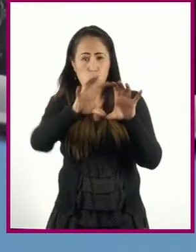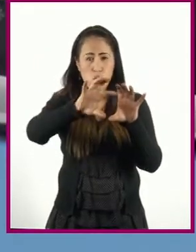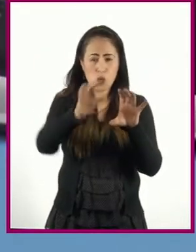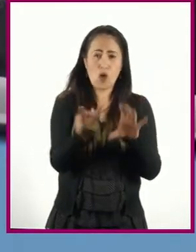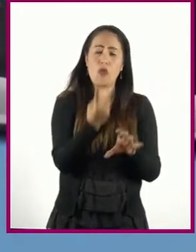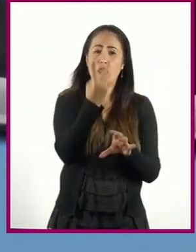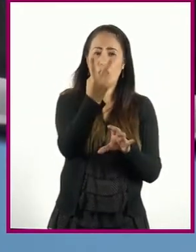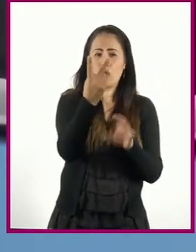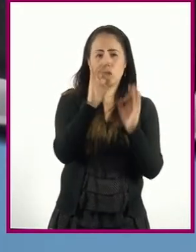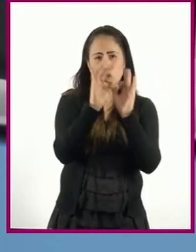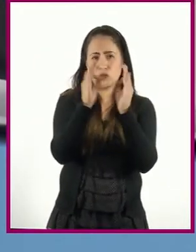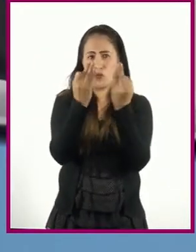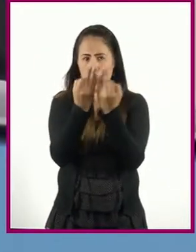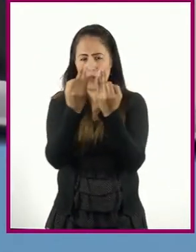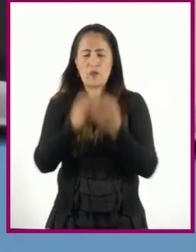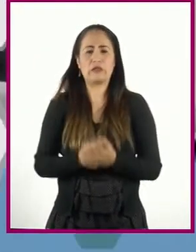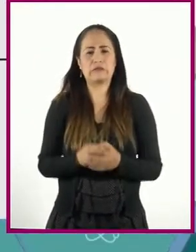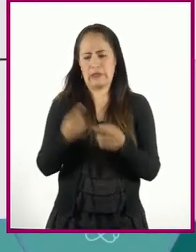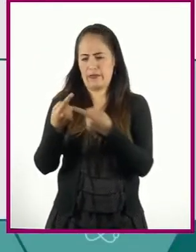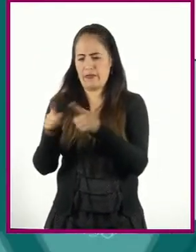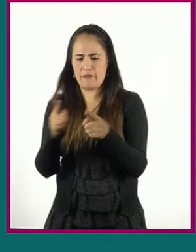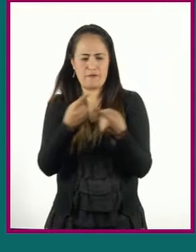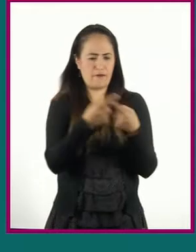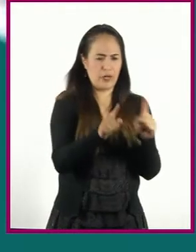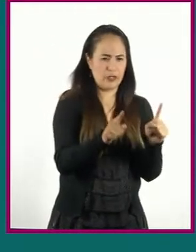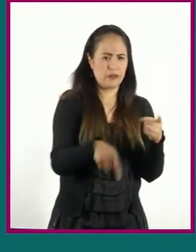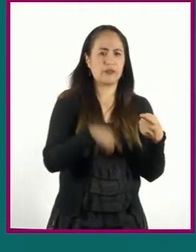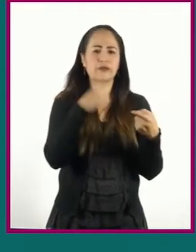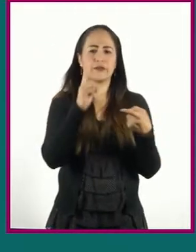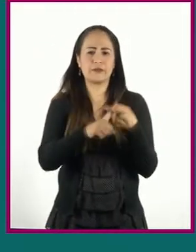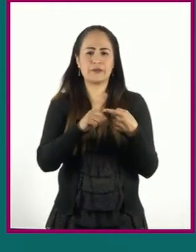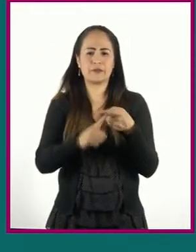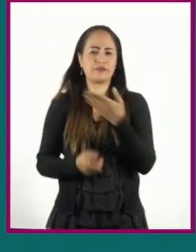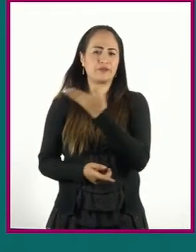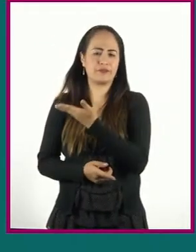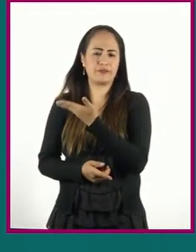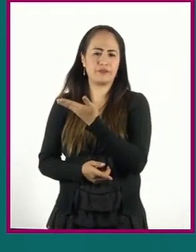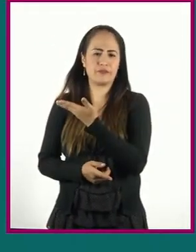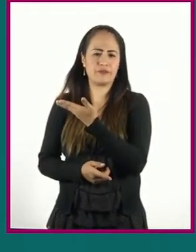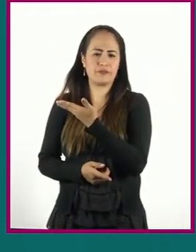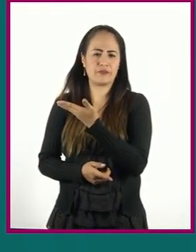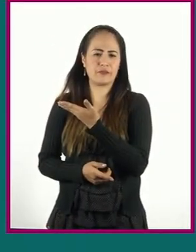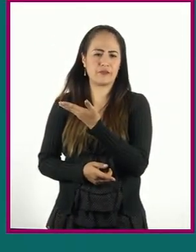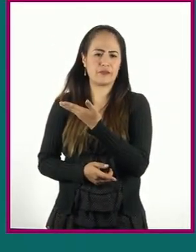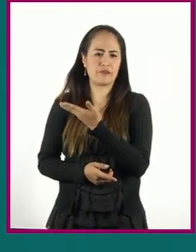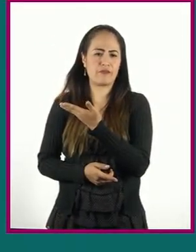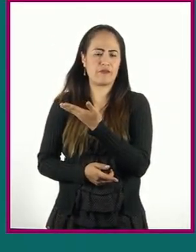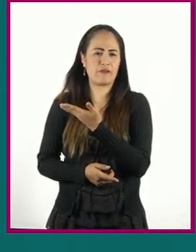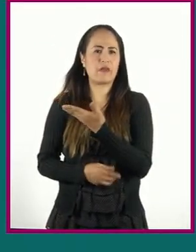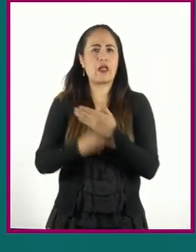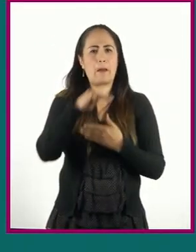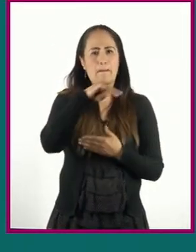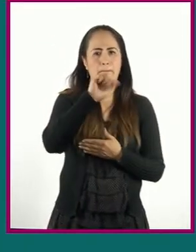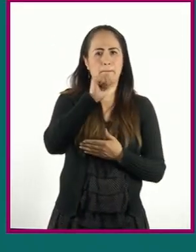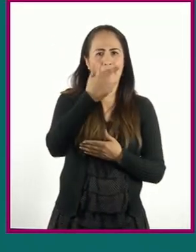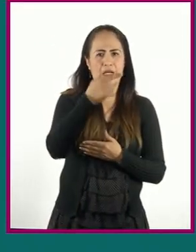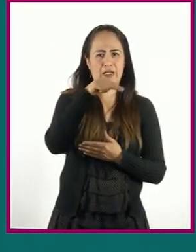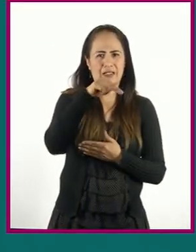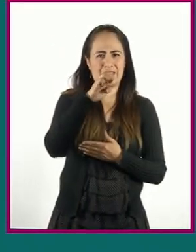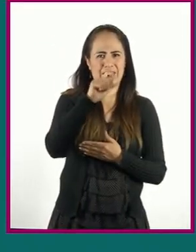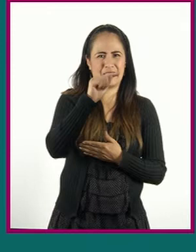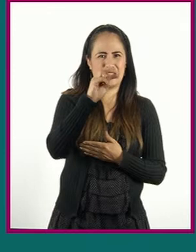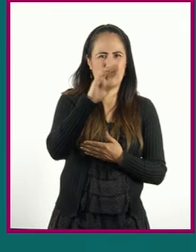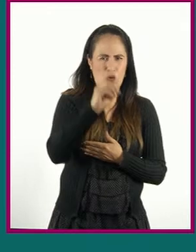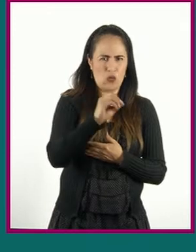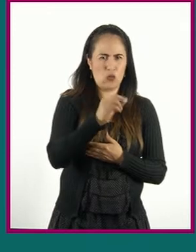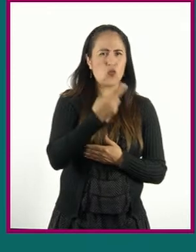de ventiladores que tienen funciones diferentes. El primero es el que se encarga de refrigerar al magnetrón cuando el microondas se